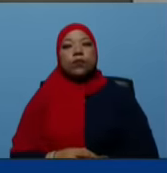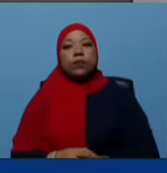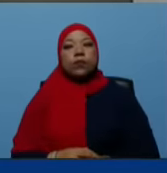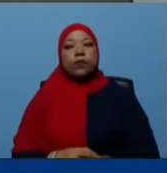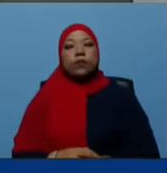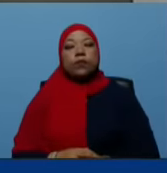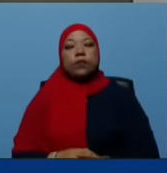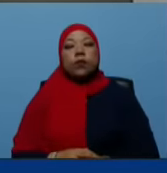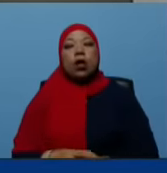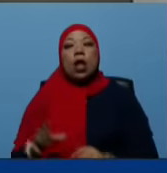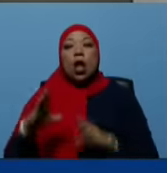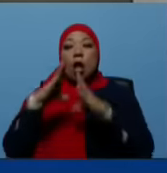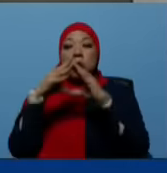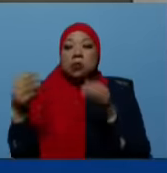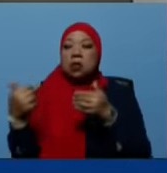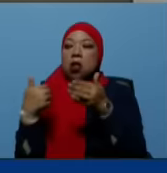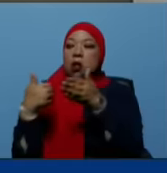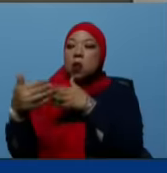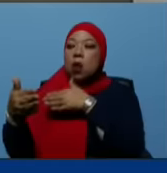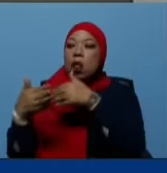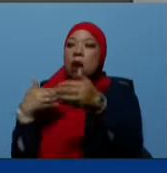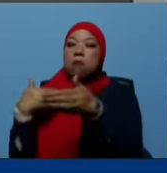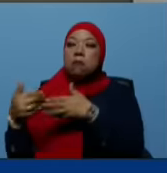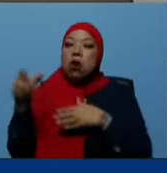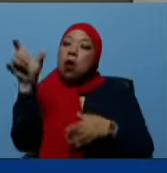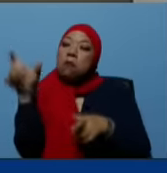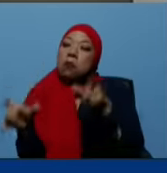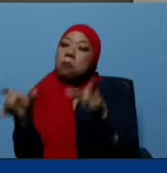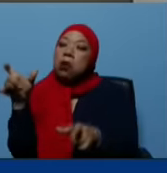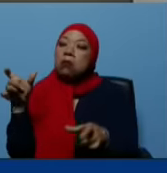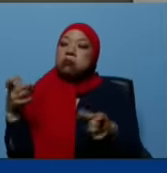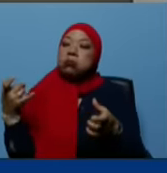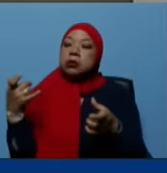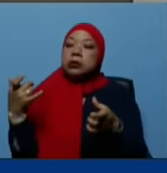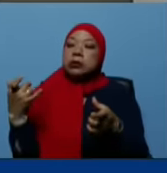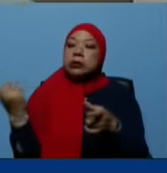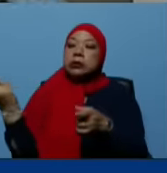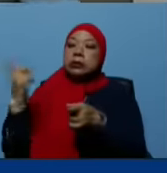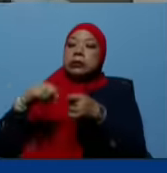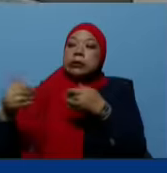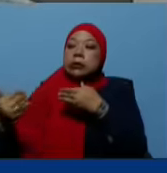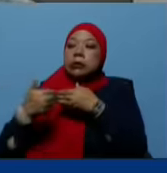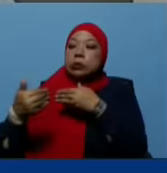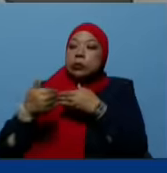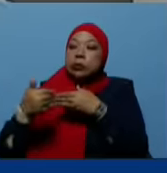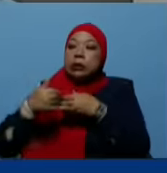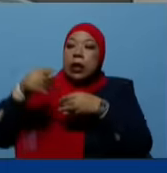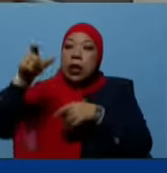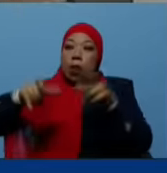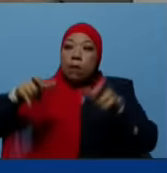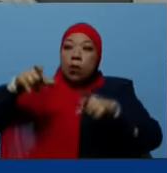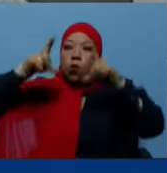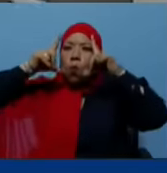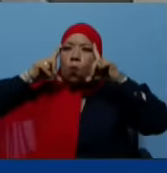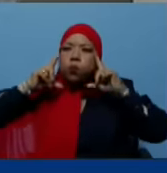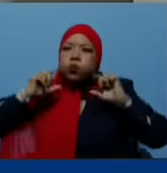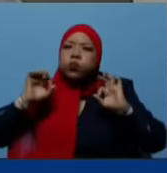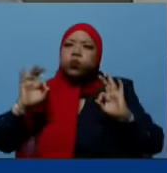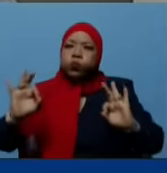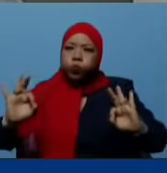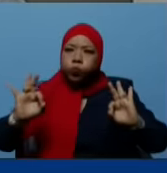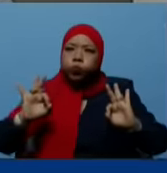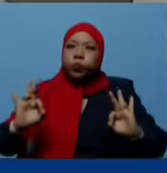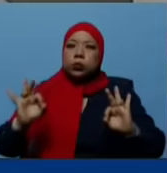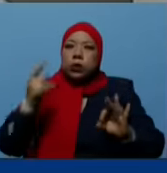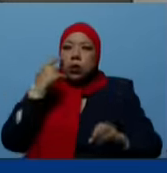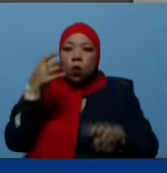Se la jugaron toda, se la jugaron completo. Y dicen los especialistas del más alto nivel que están